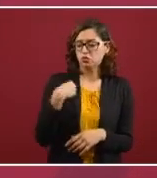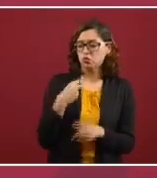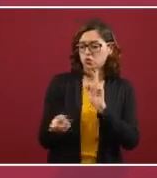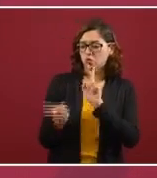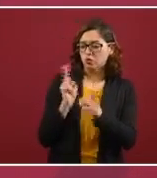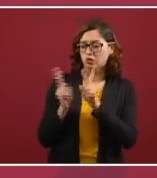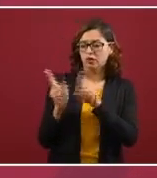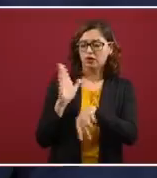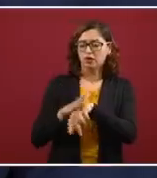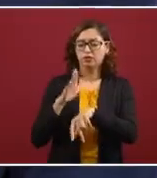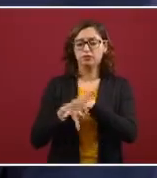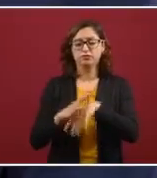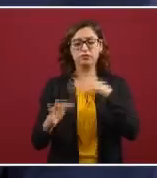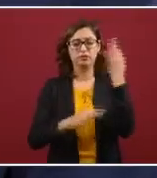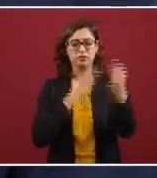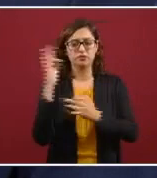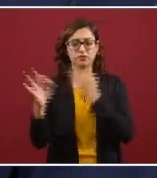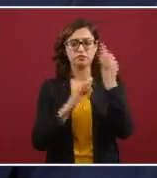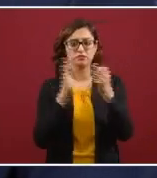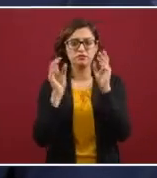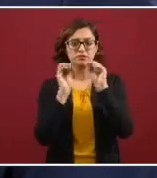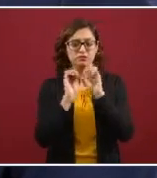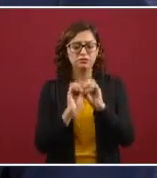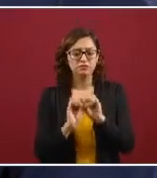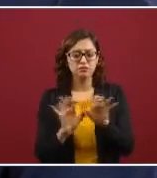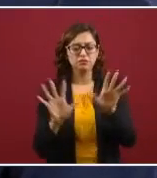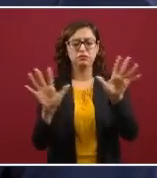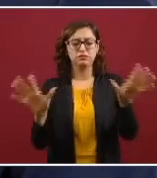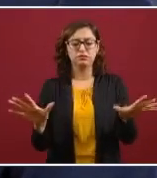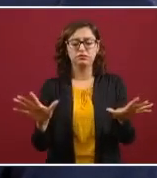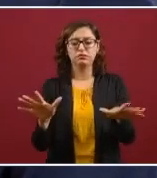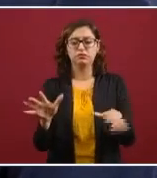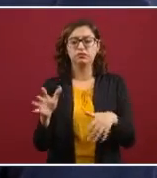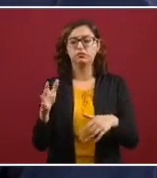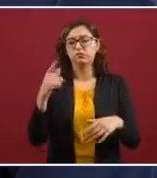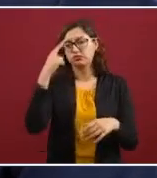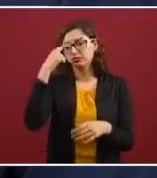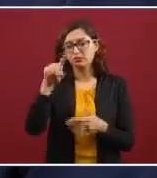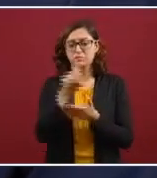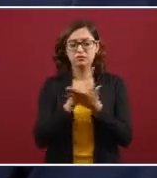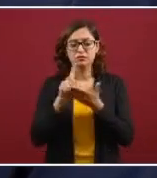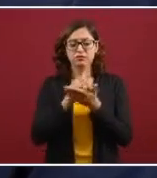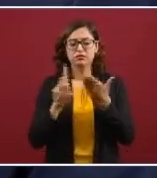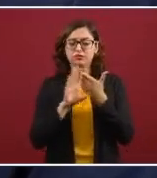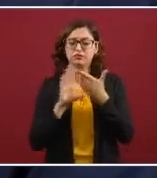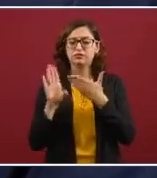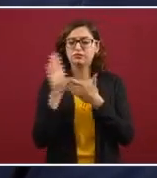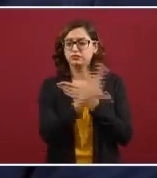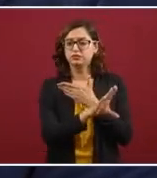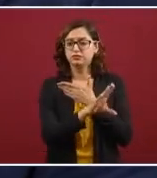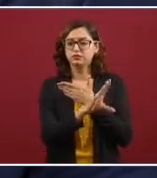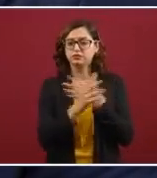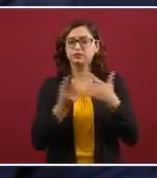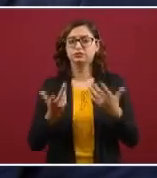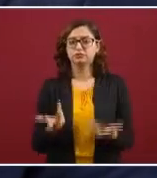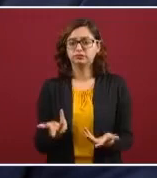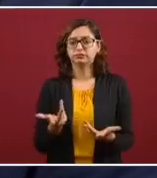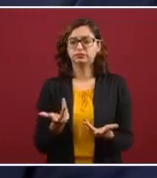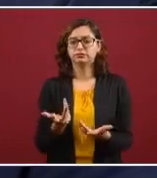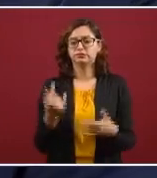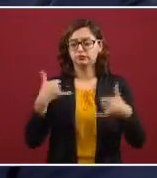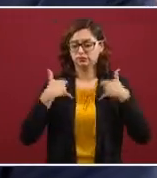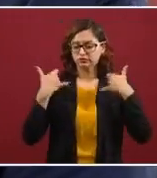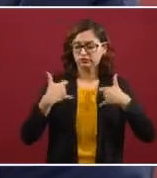que la campaña de orientación para no consumir las drogas, para decirle a